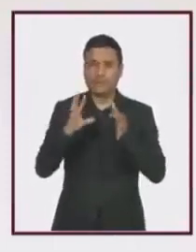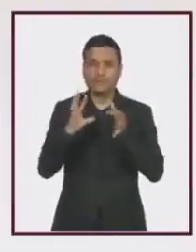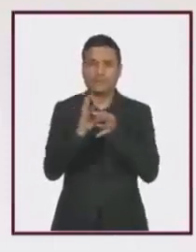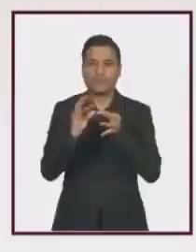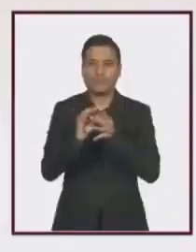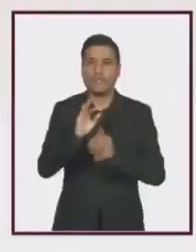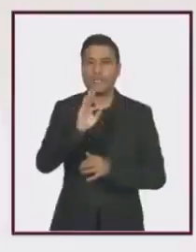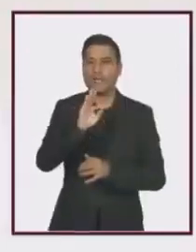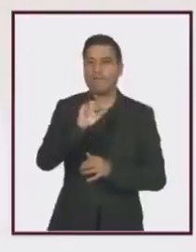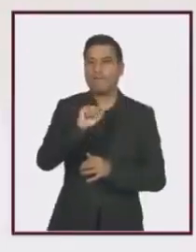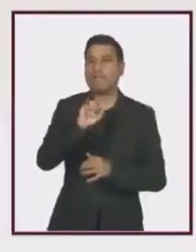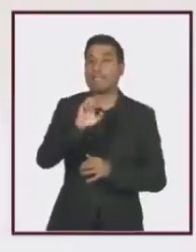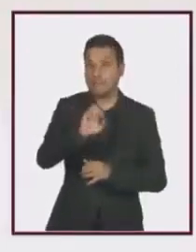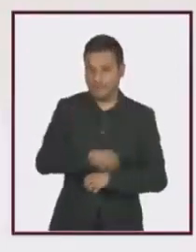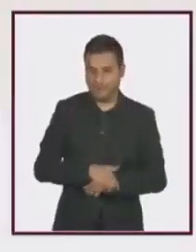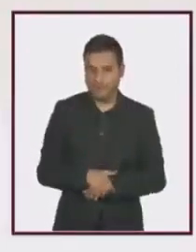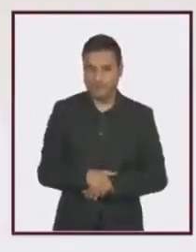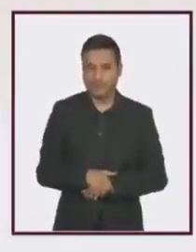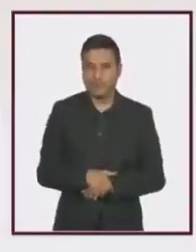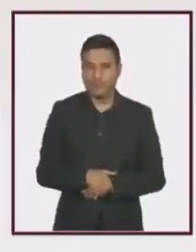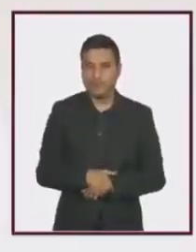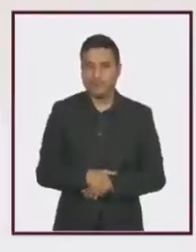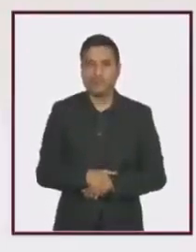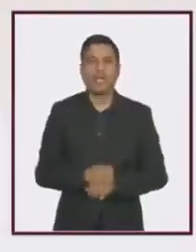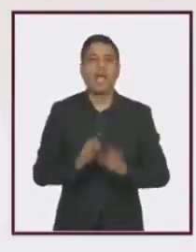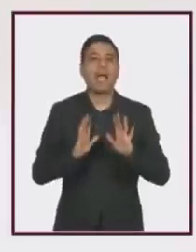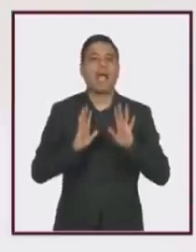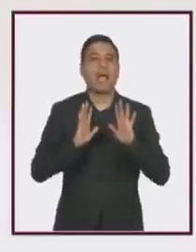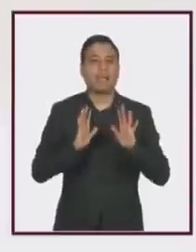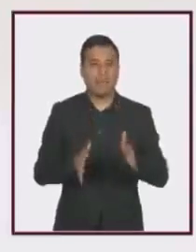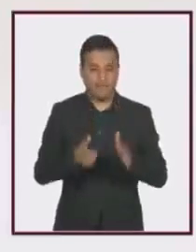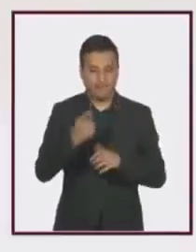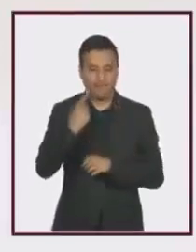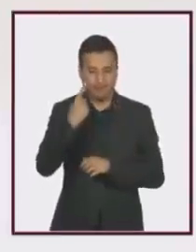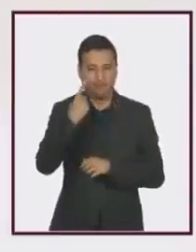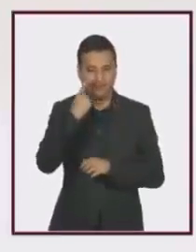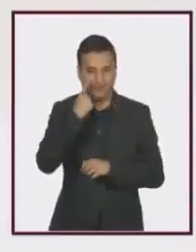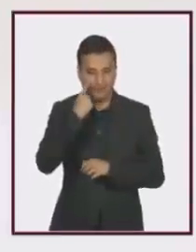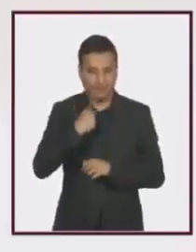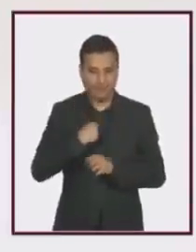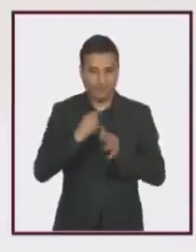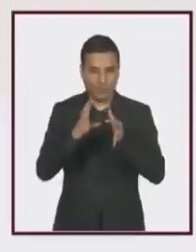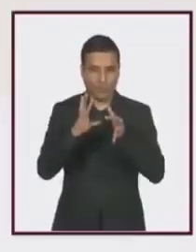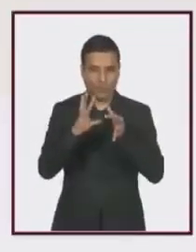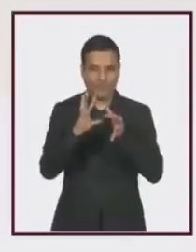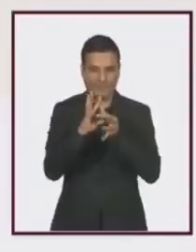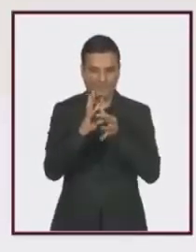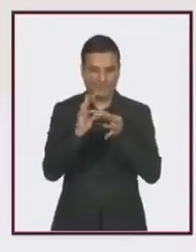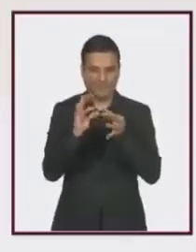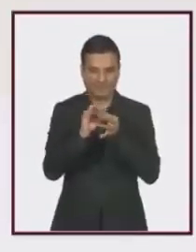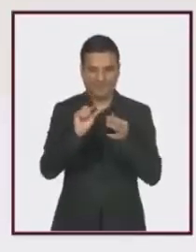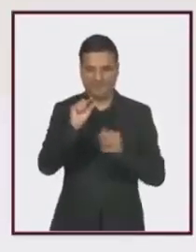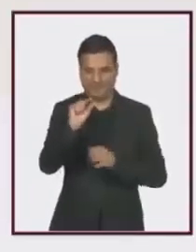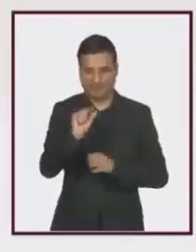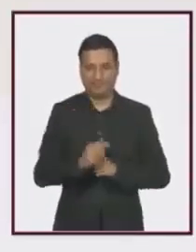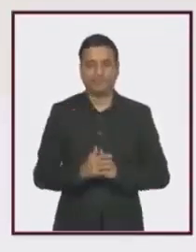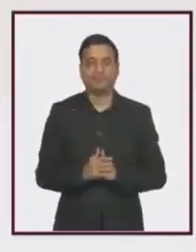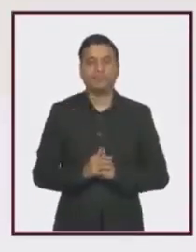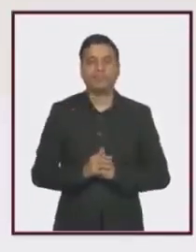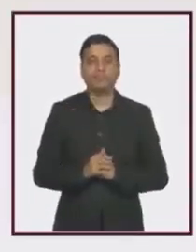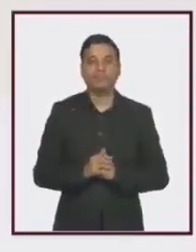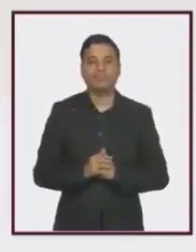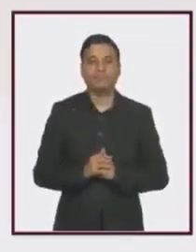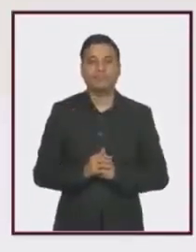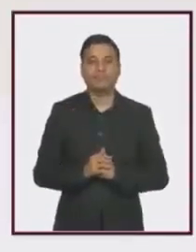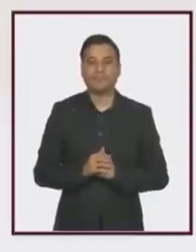fase. A la fase. Bueno, mire, voy a tratar de explicar un poco. Nosotros